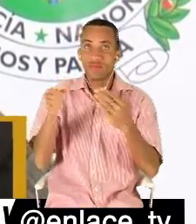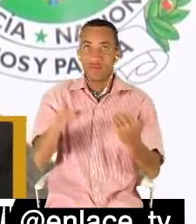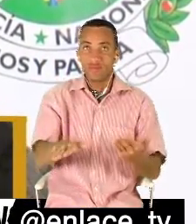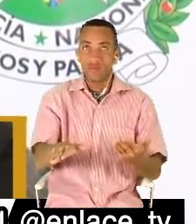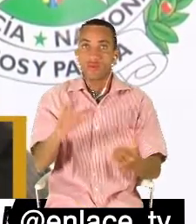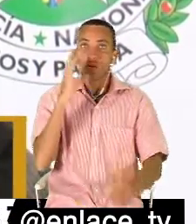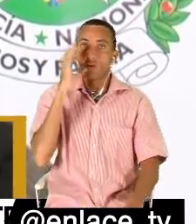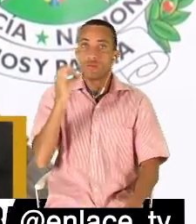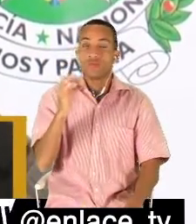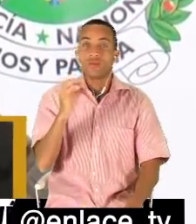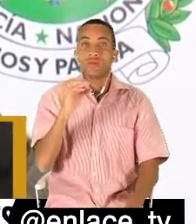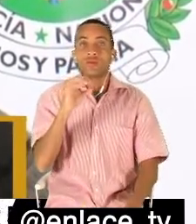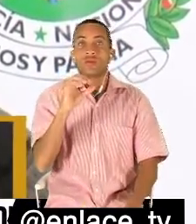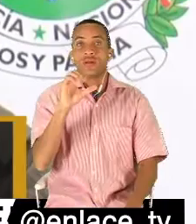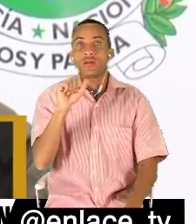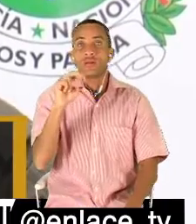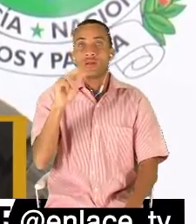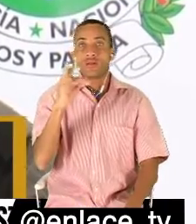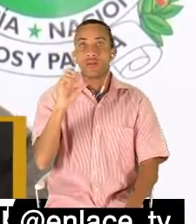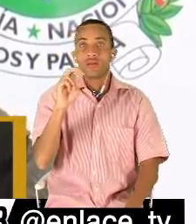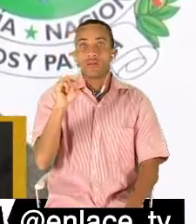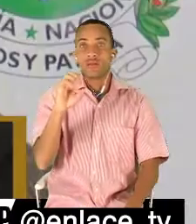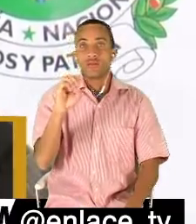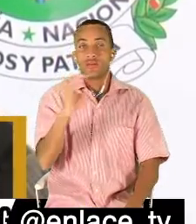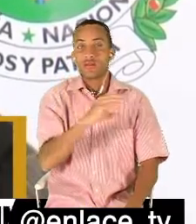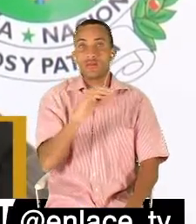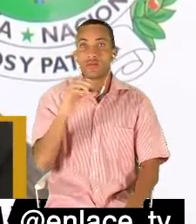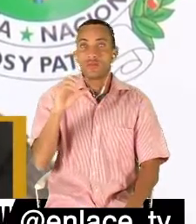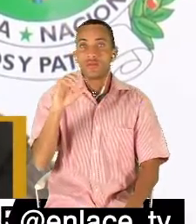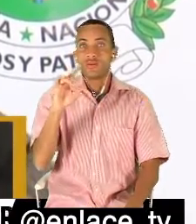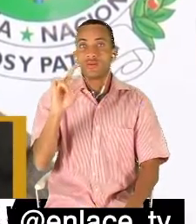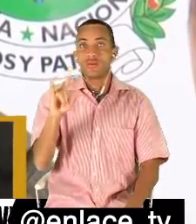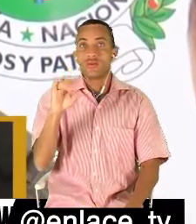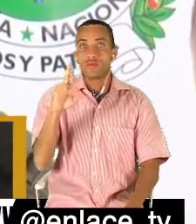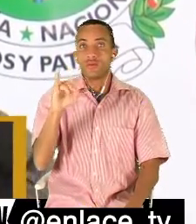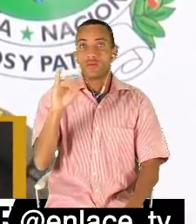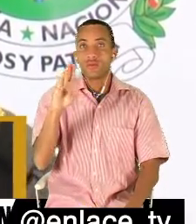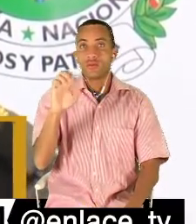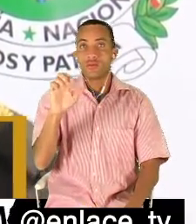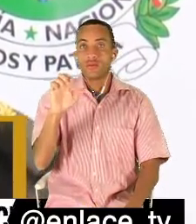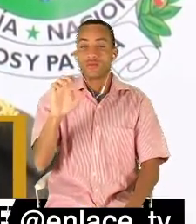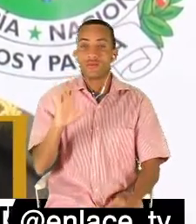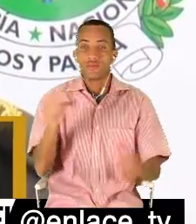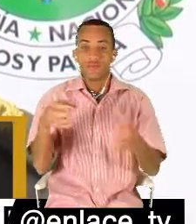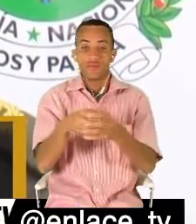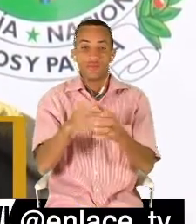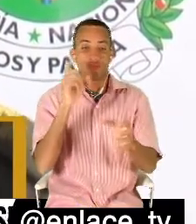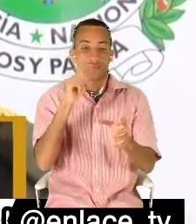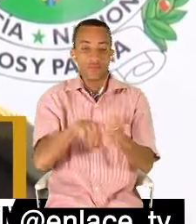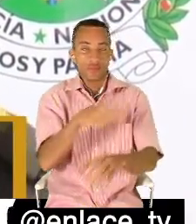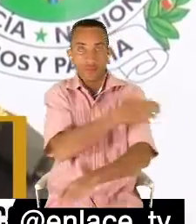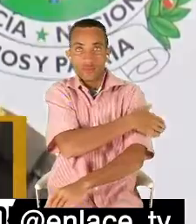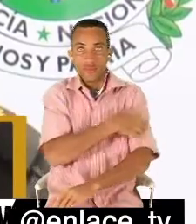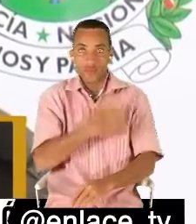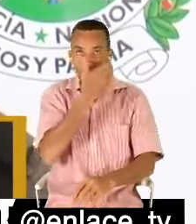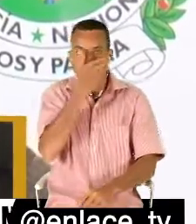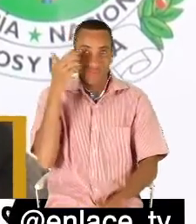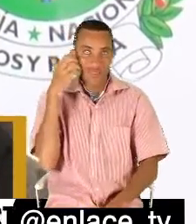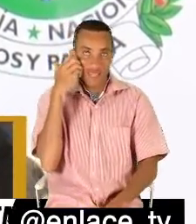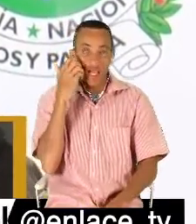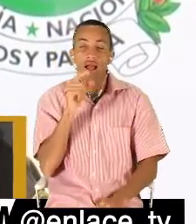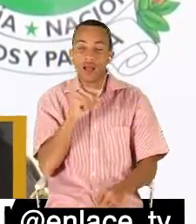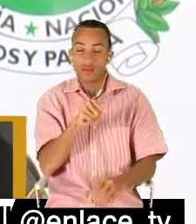Antonio Uribe Anaya, segundo cabecilla del Frente Antonio Galán de la Organización Narcoterrorista del ELN. Esta